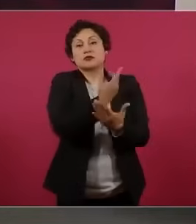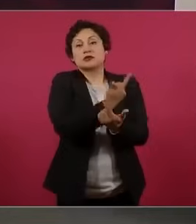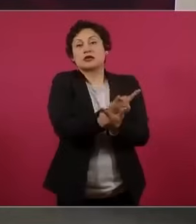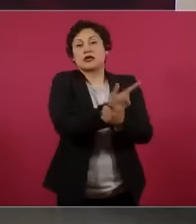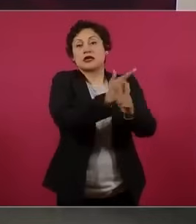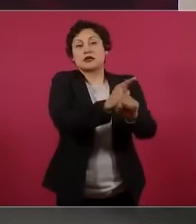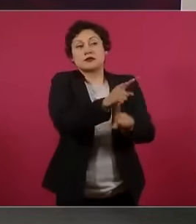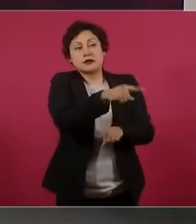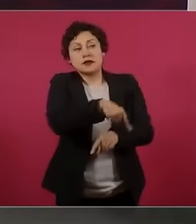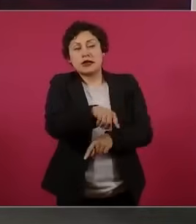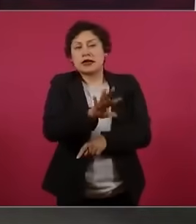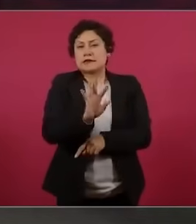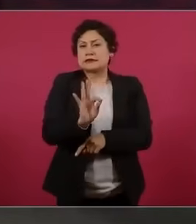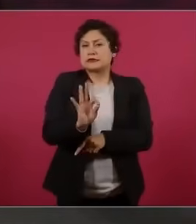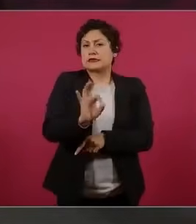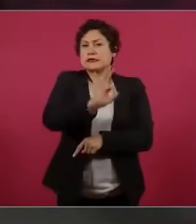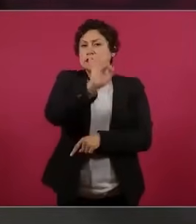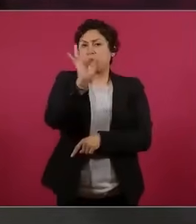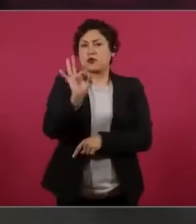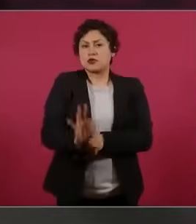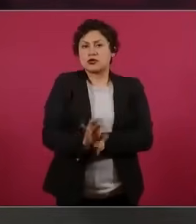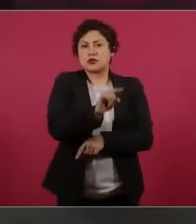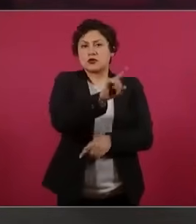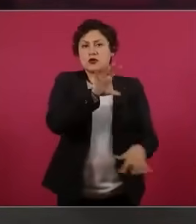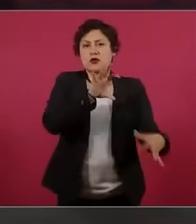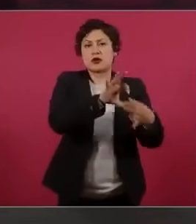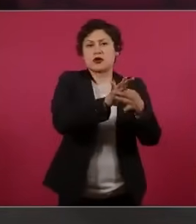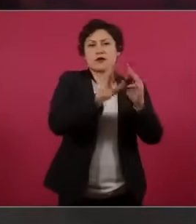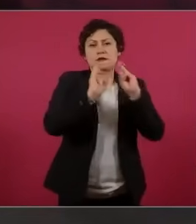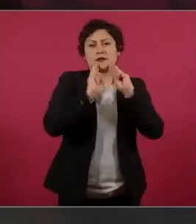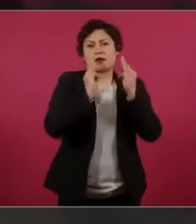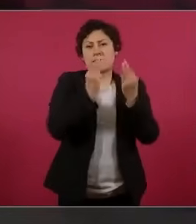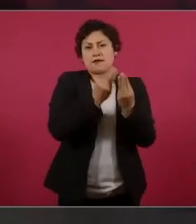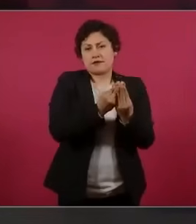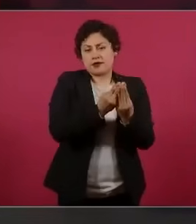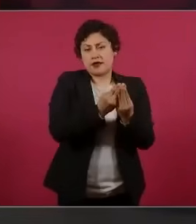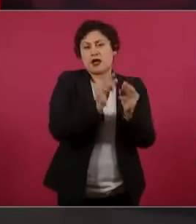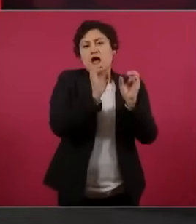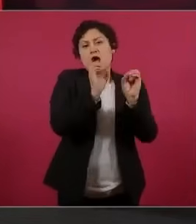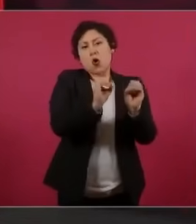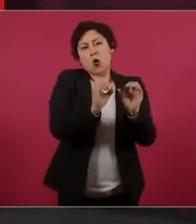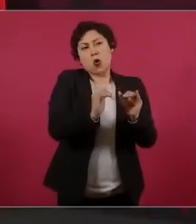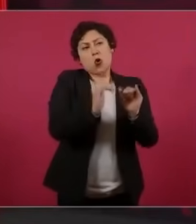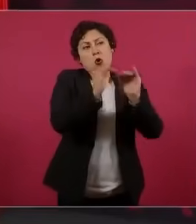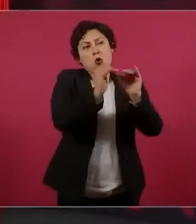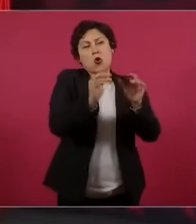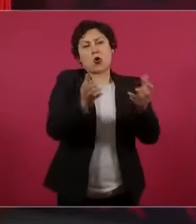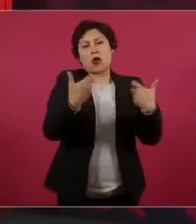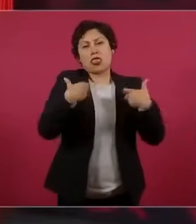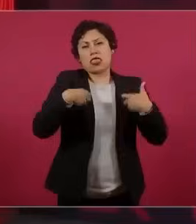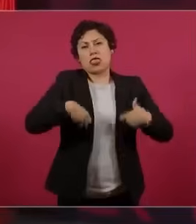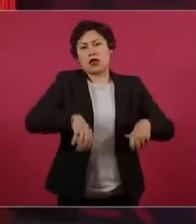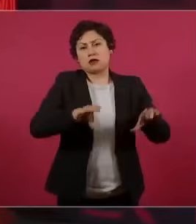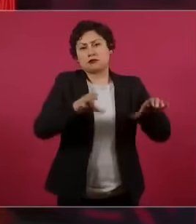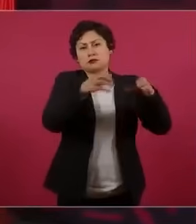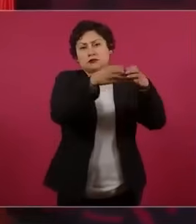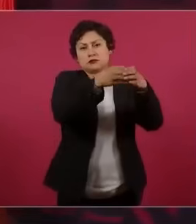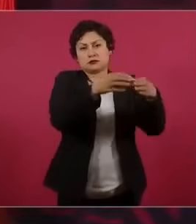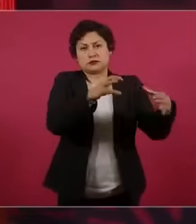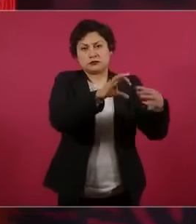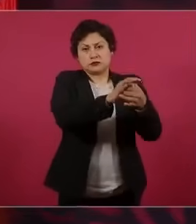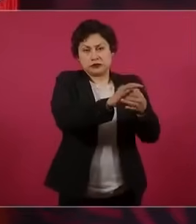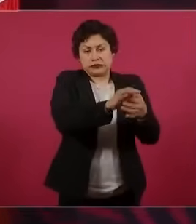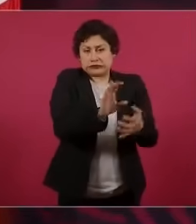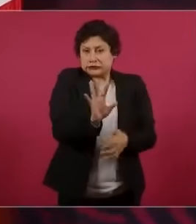vinculados a la delincuencia organizada o de cuello blanco, 70%